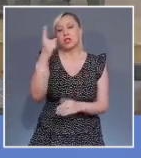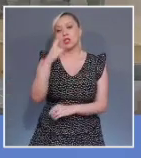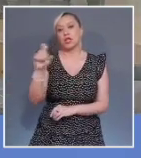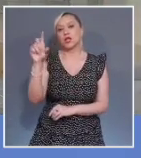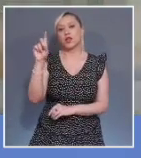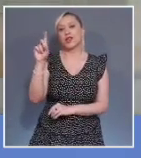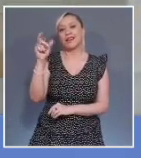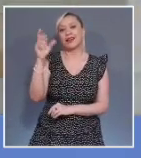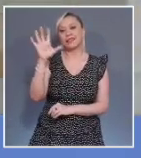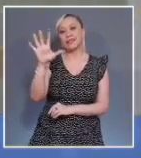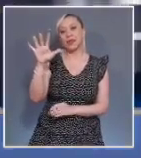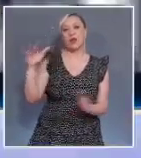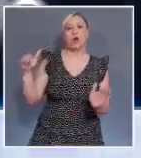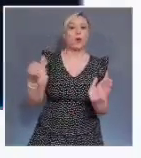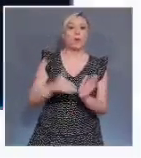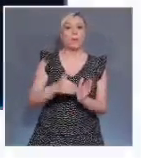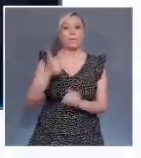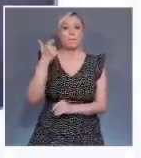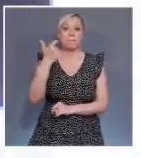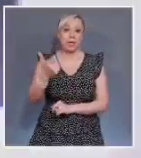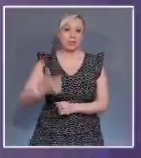3.135.000 pesos.